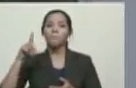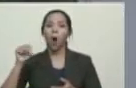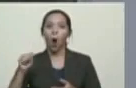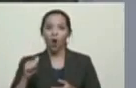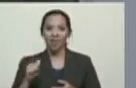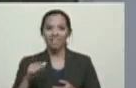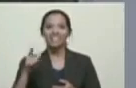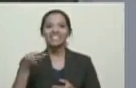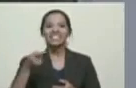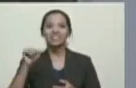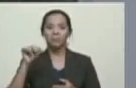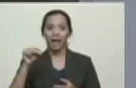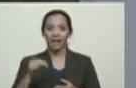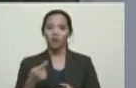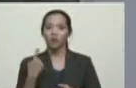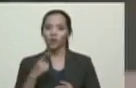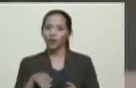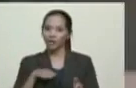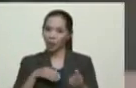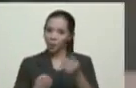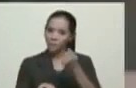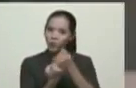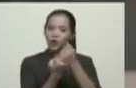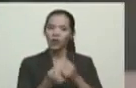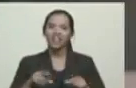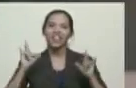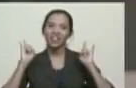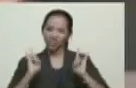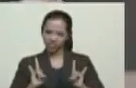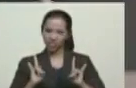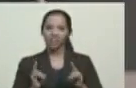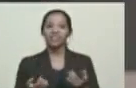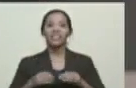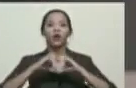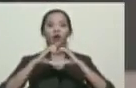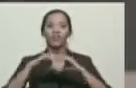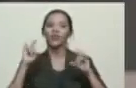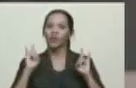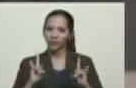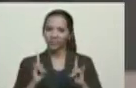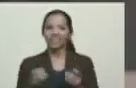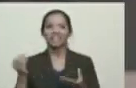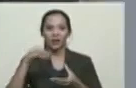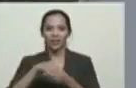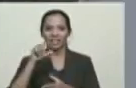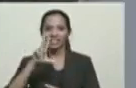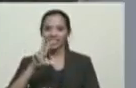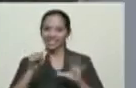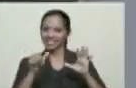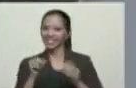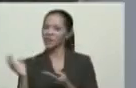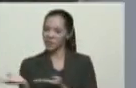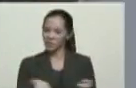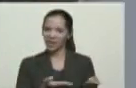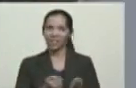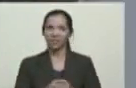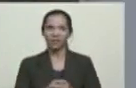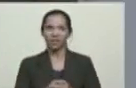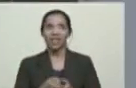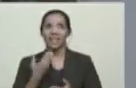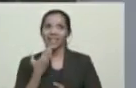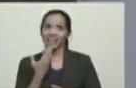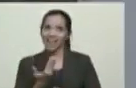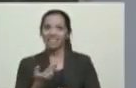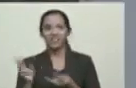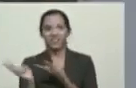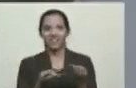los precursores del rock nacional y del corazón rockero que hasta ahora nos acompaña en 360. Bienvenido, Paul. Gracias por la invitación. Ahora